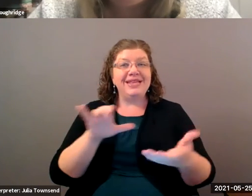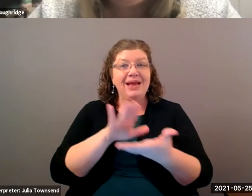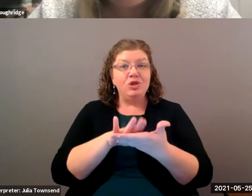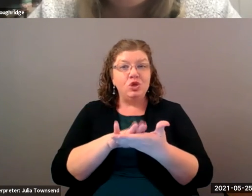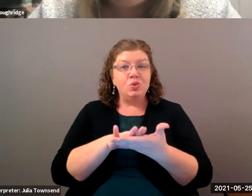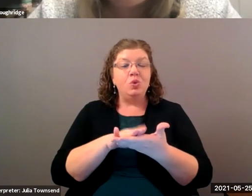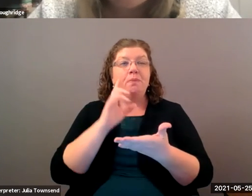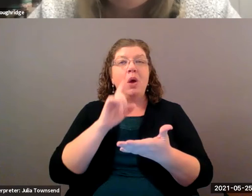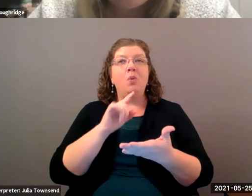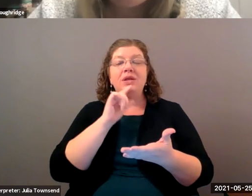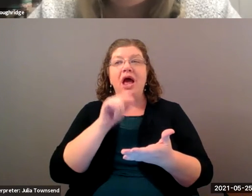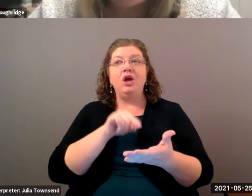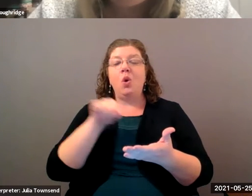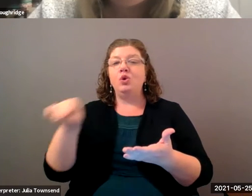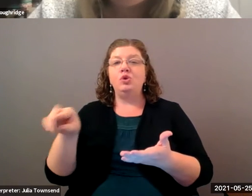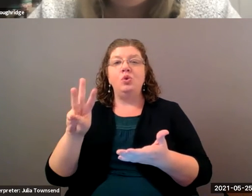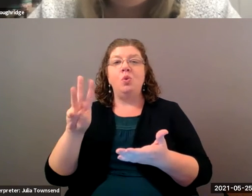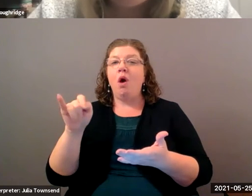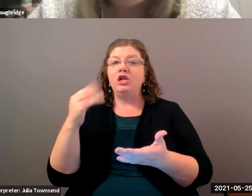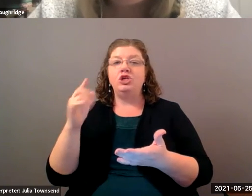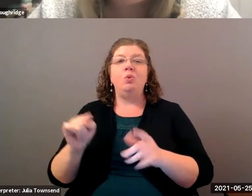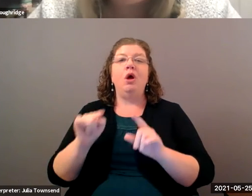a ir a McKinley.